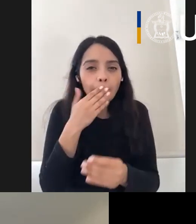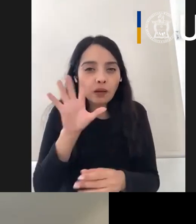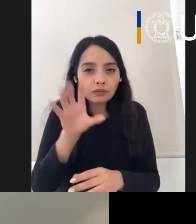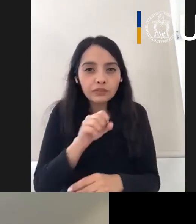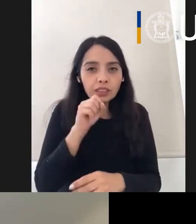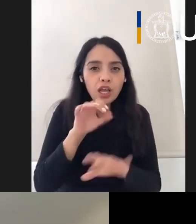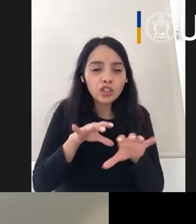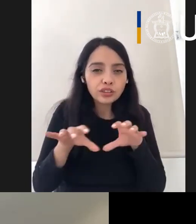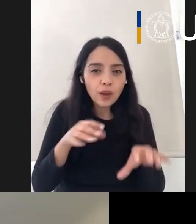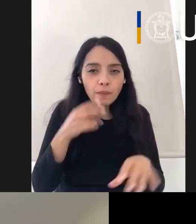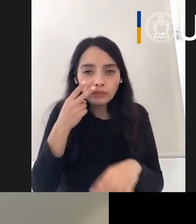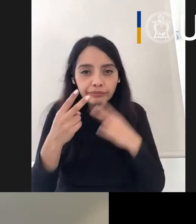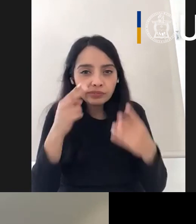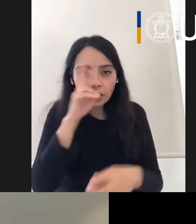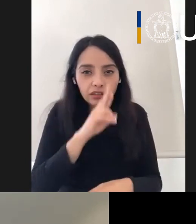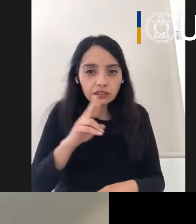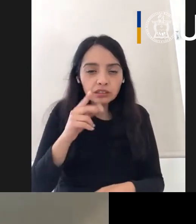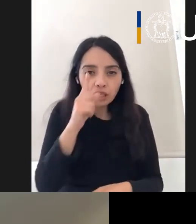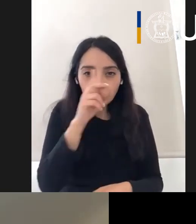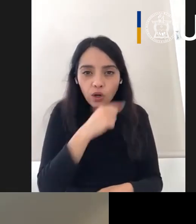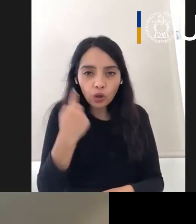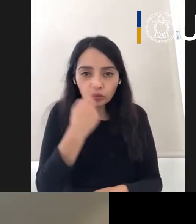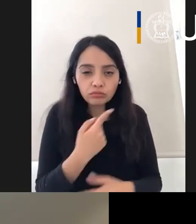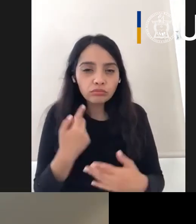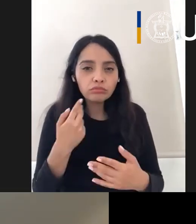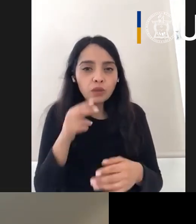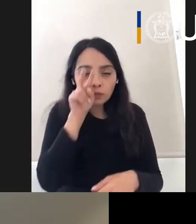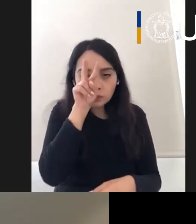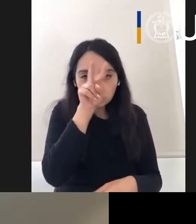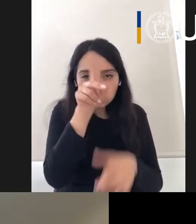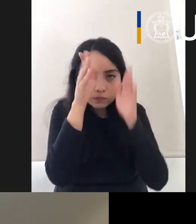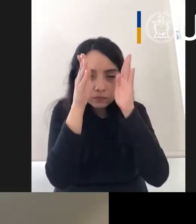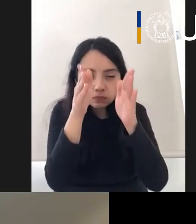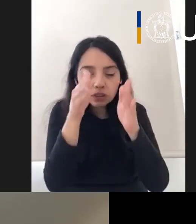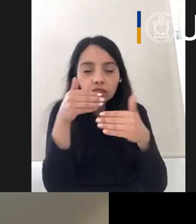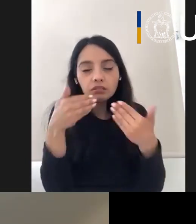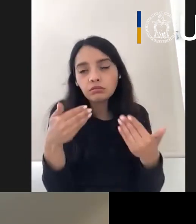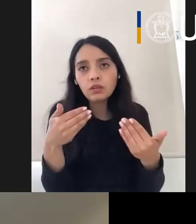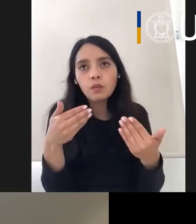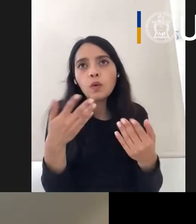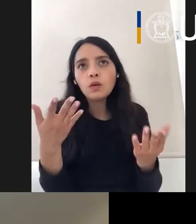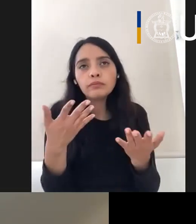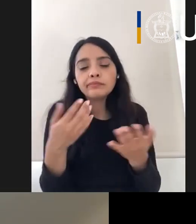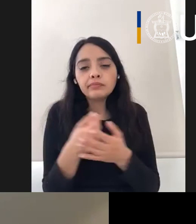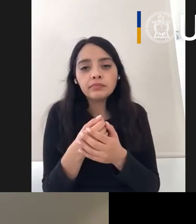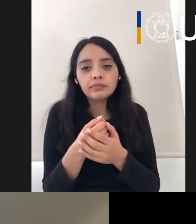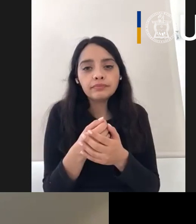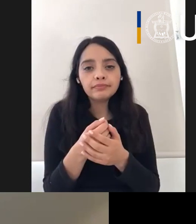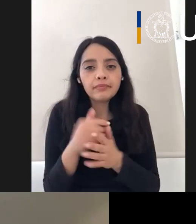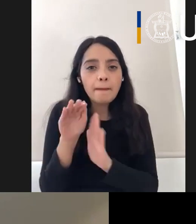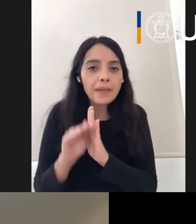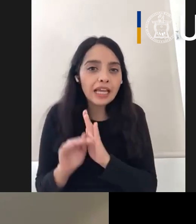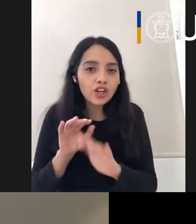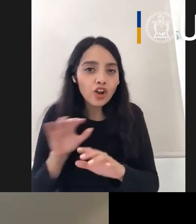objetos, reconocer mejor un rostro, estabilizar más la mirada en el objeto de interés. Es en el fondo con menos recursos sacarle